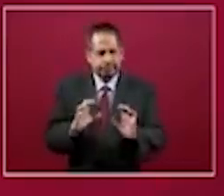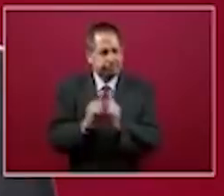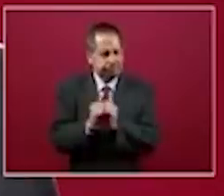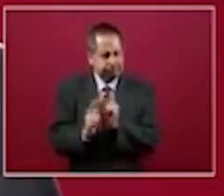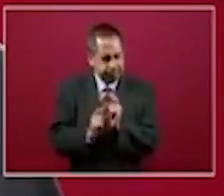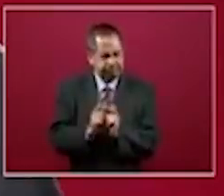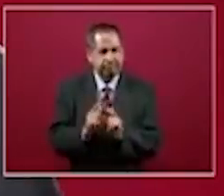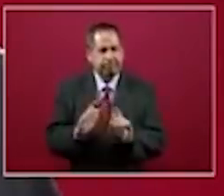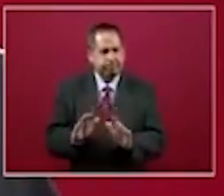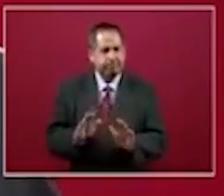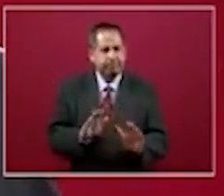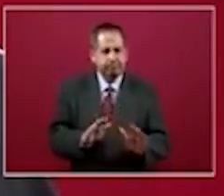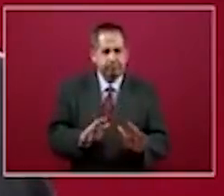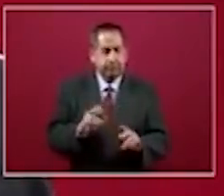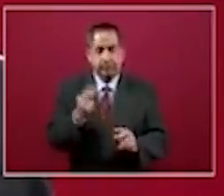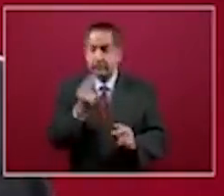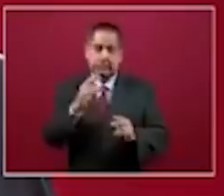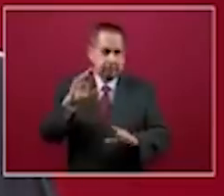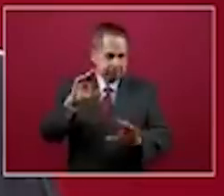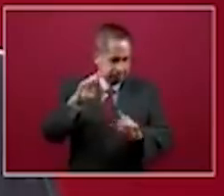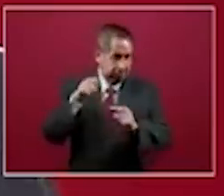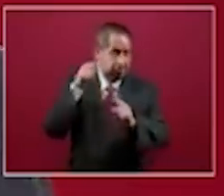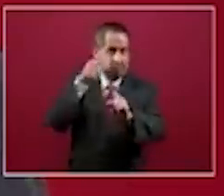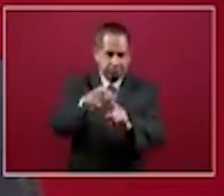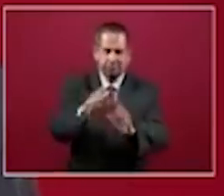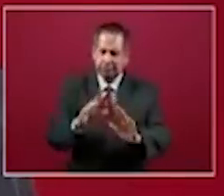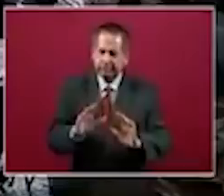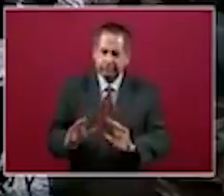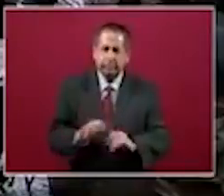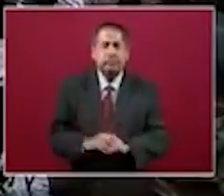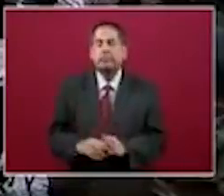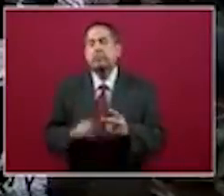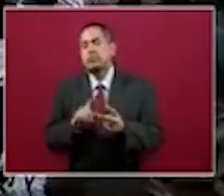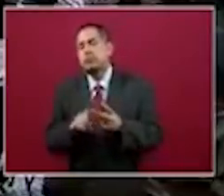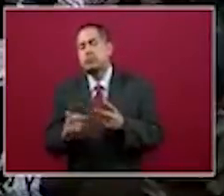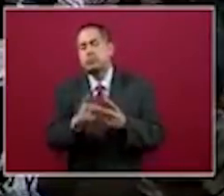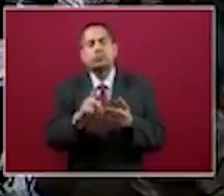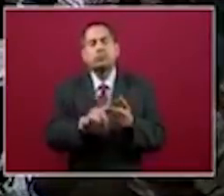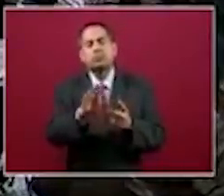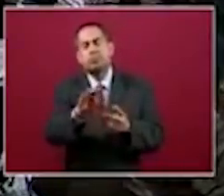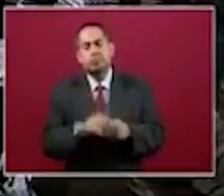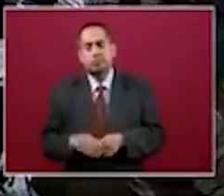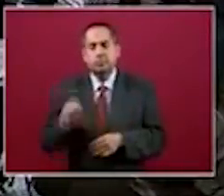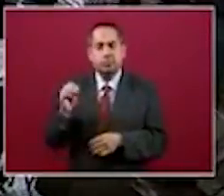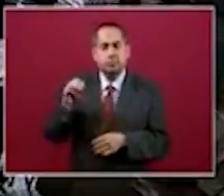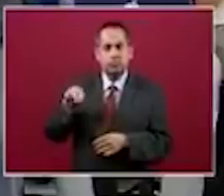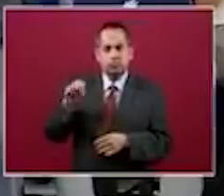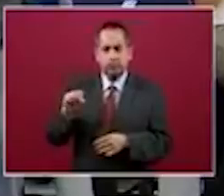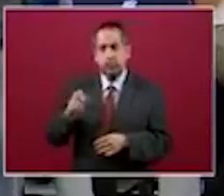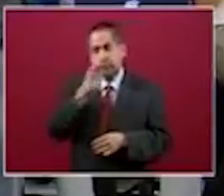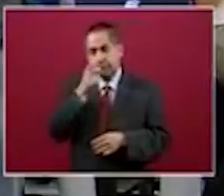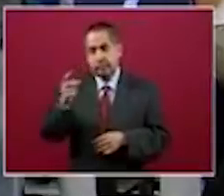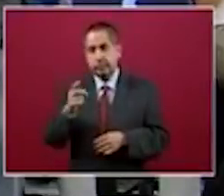vámonos despacio porque llevamos prisa. Y la segunda pregunta, presidente, la Organización Mundial de la Salud